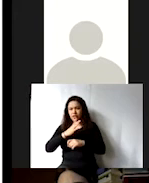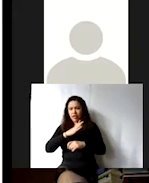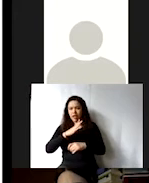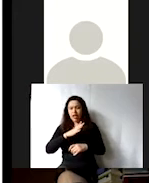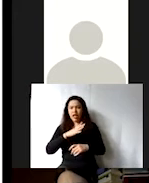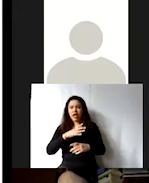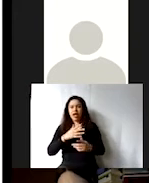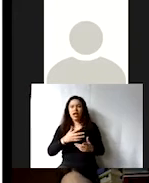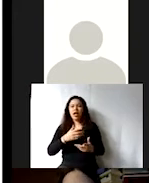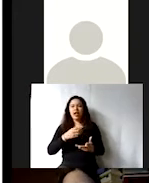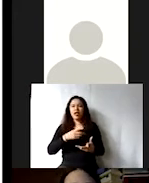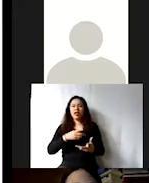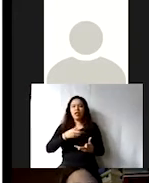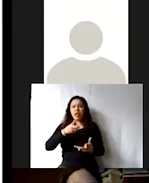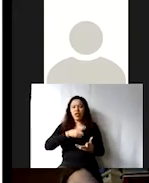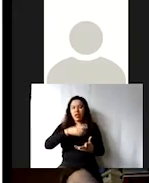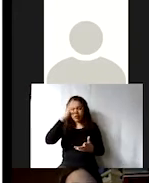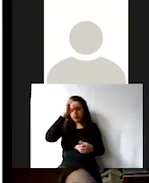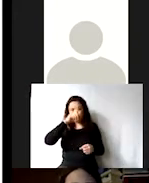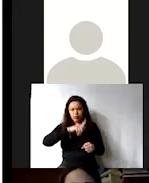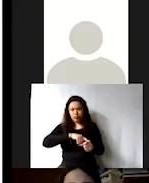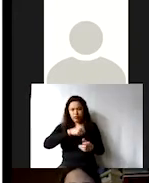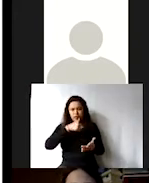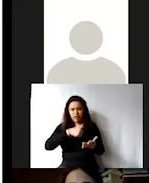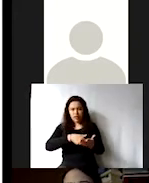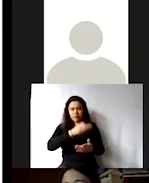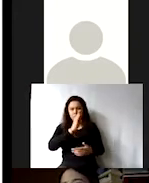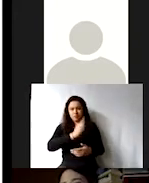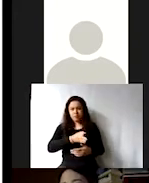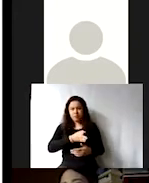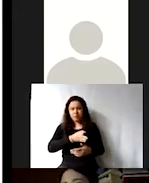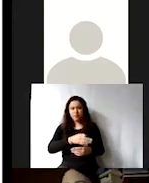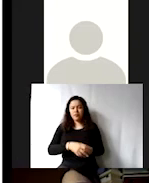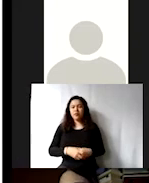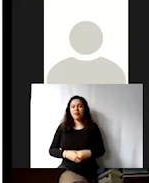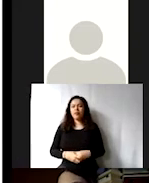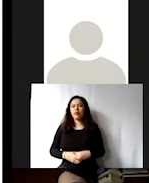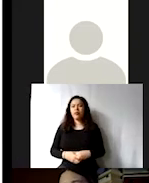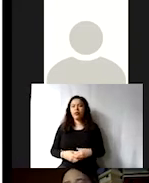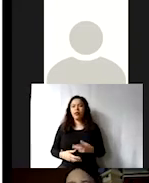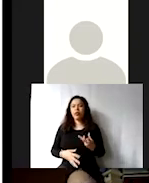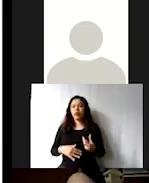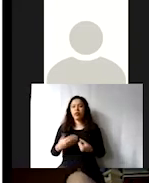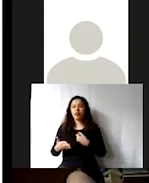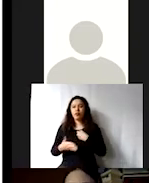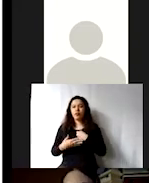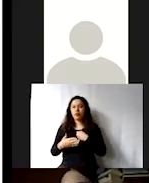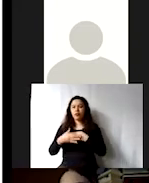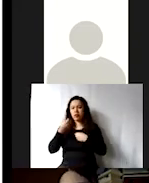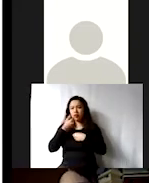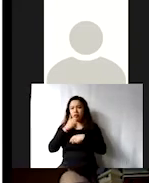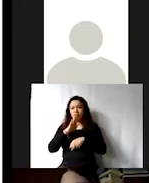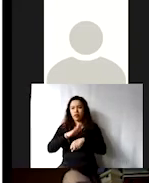de los Derechos Culturales, que no se pueda mover en la próxima administración, que tenga mecanismos